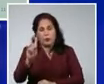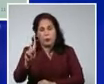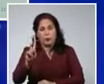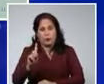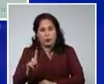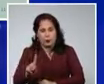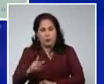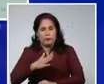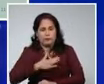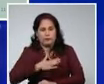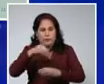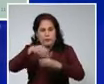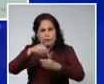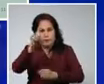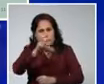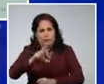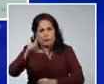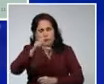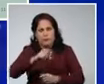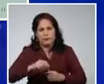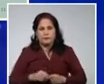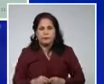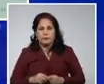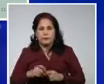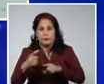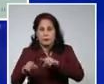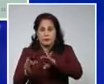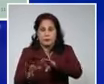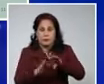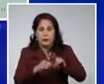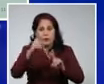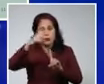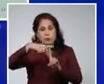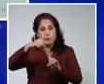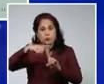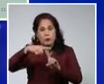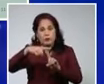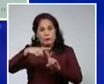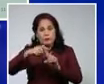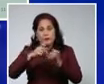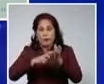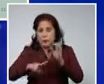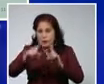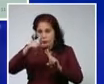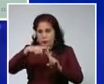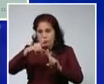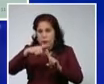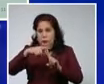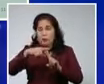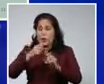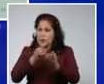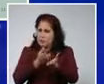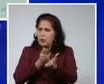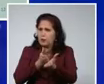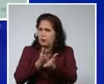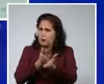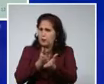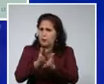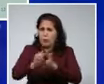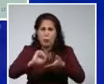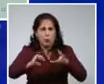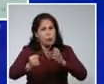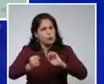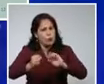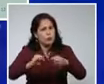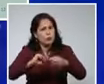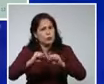autóctono en cada uno. Las Tunas, provincia que mantiene un control de